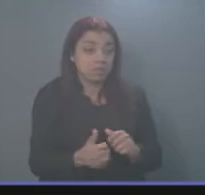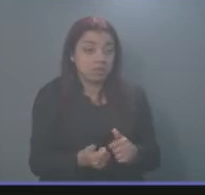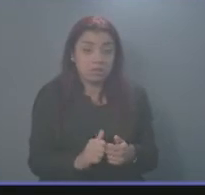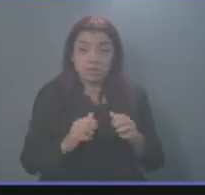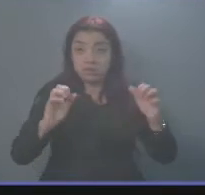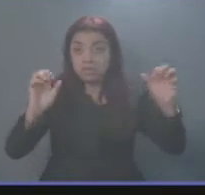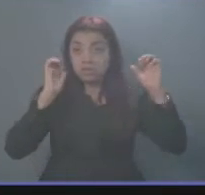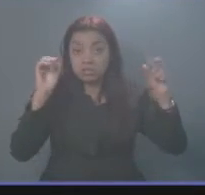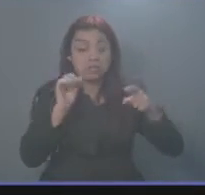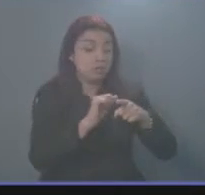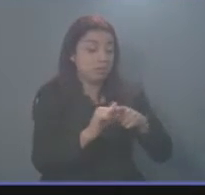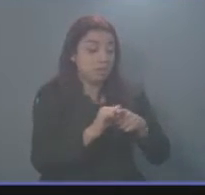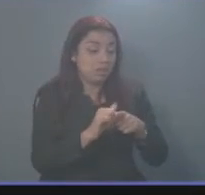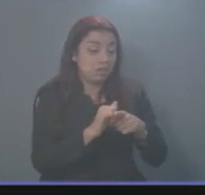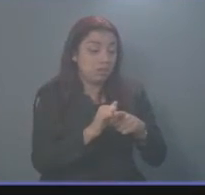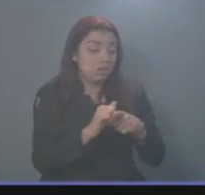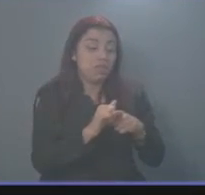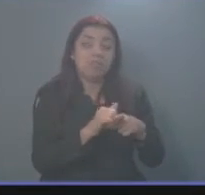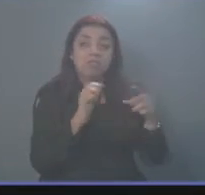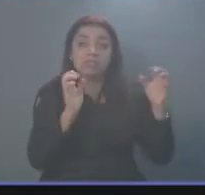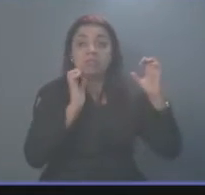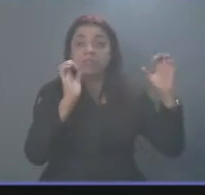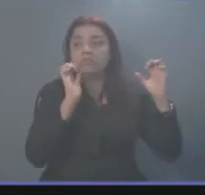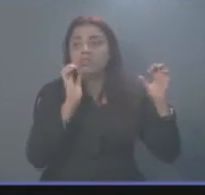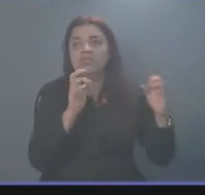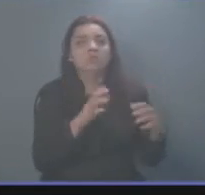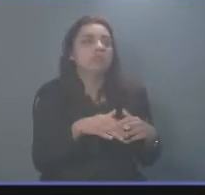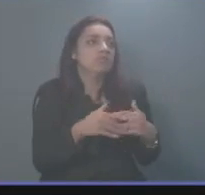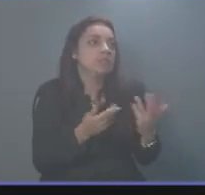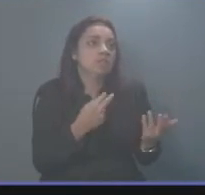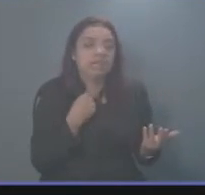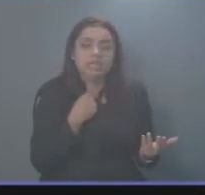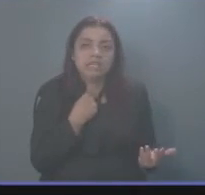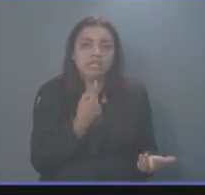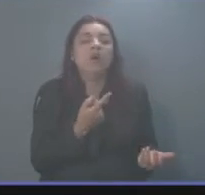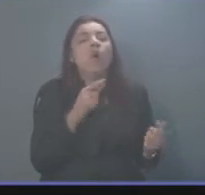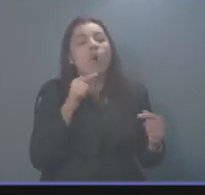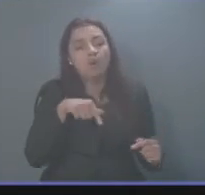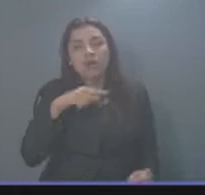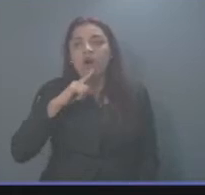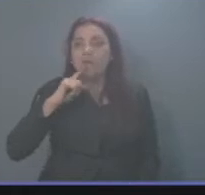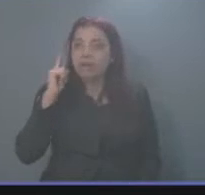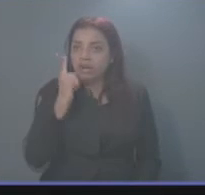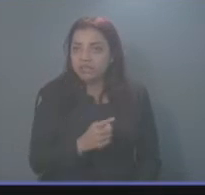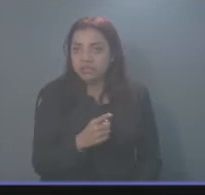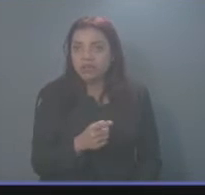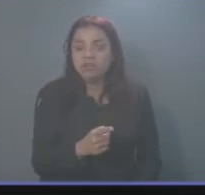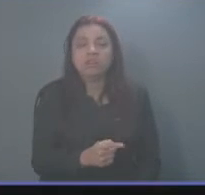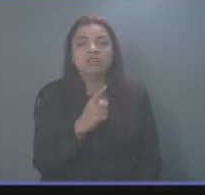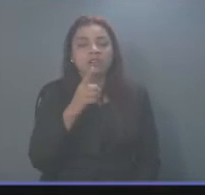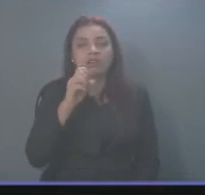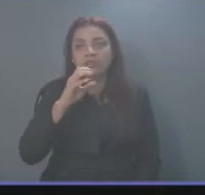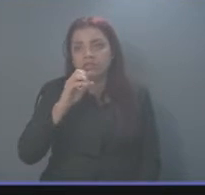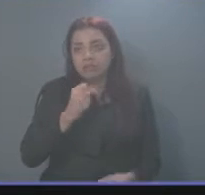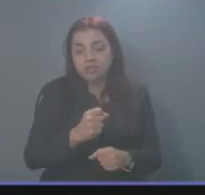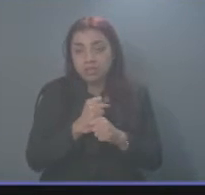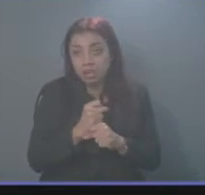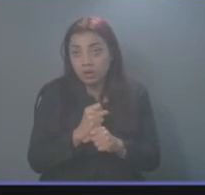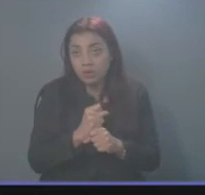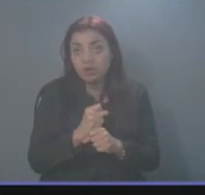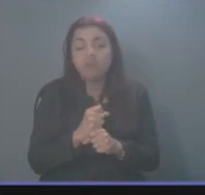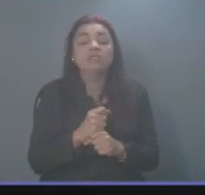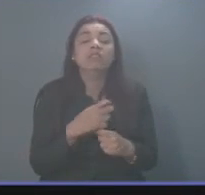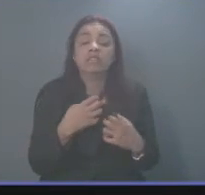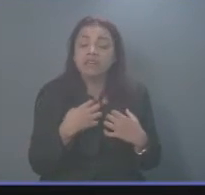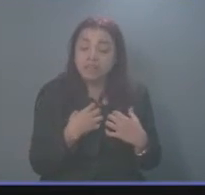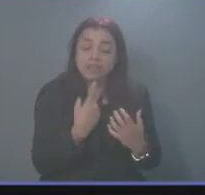practicar o realizar las prácticas deportivas ya que no contaban con esto. Hoy va a ser obligación un seguro de vida y accidente obligatorio